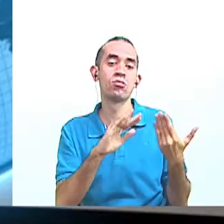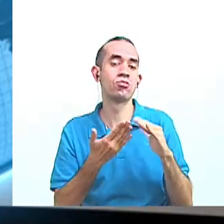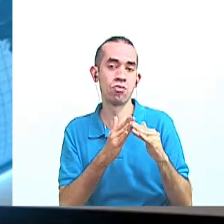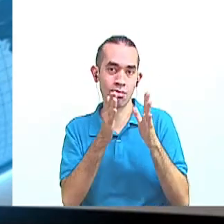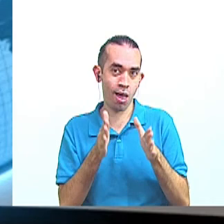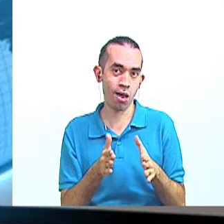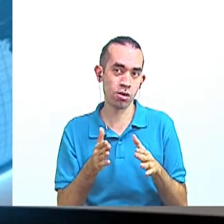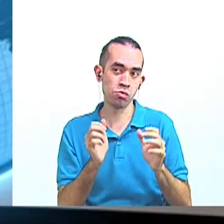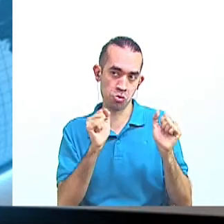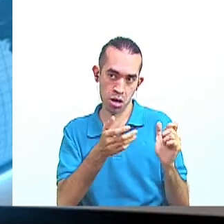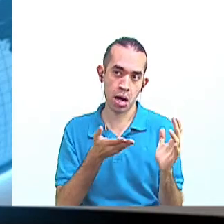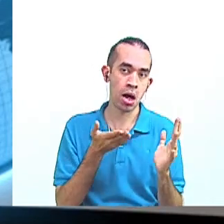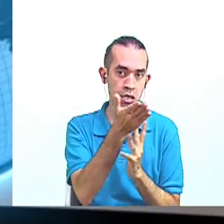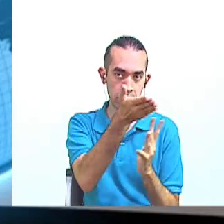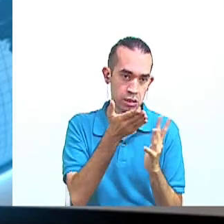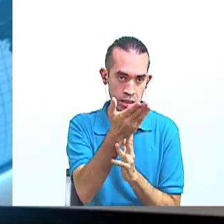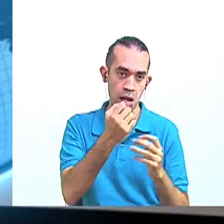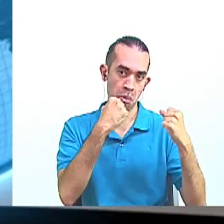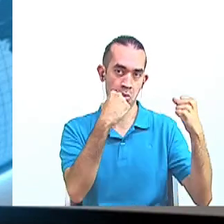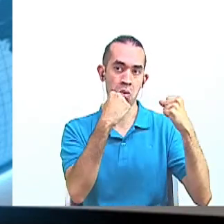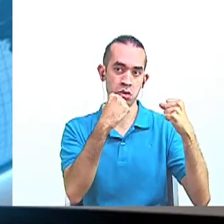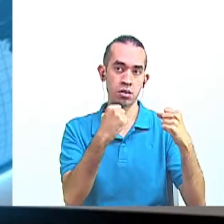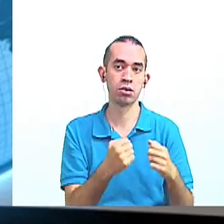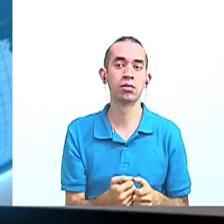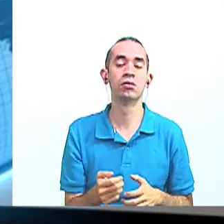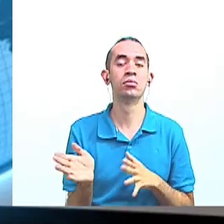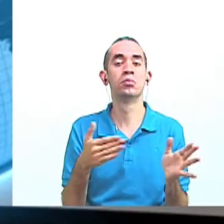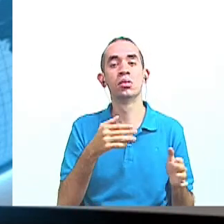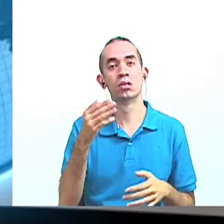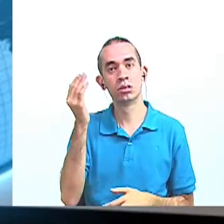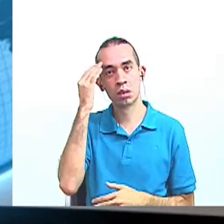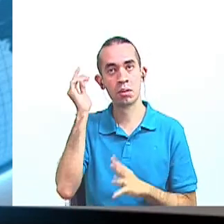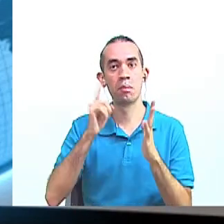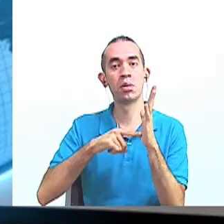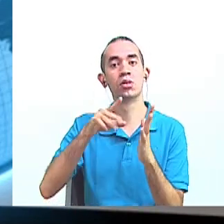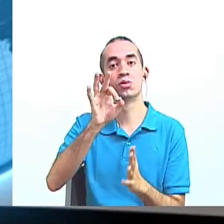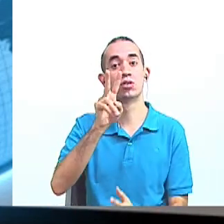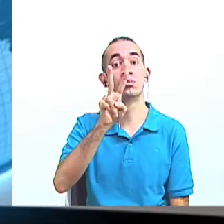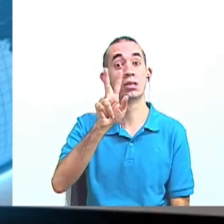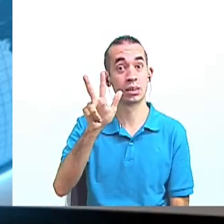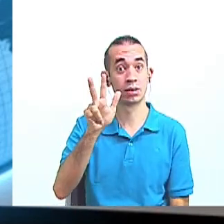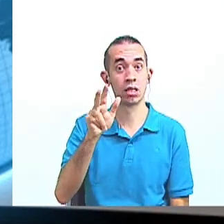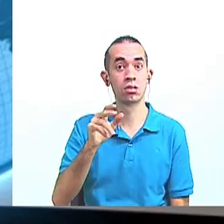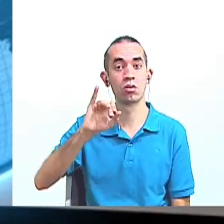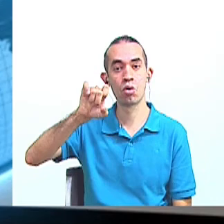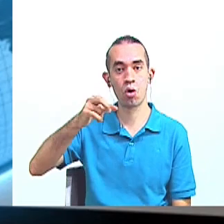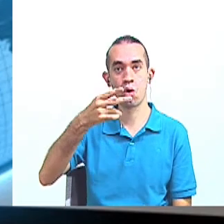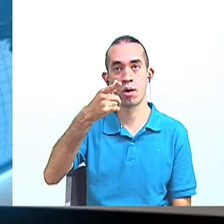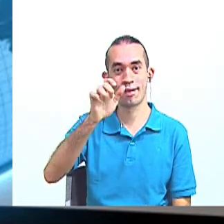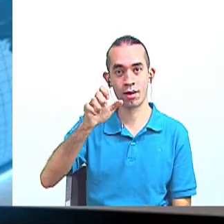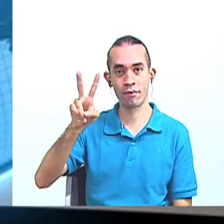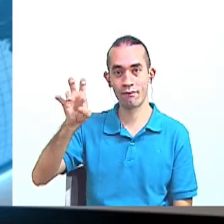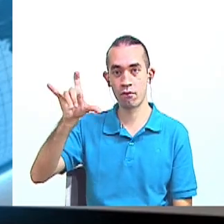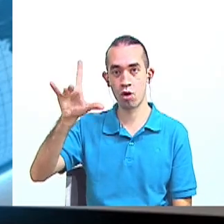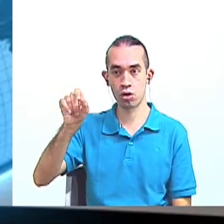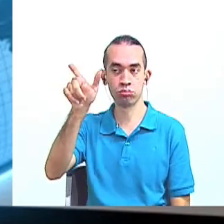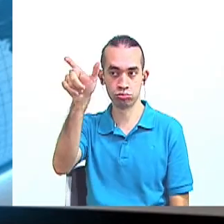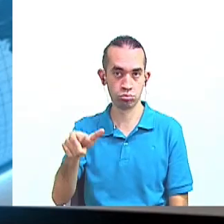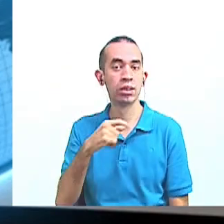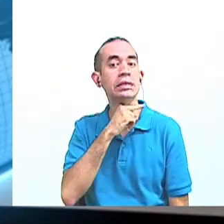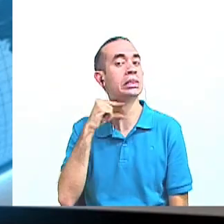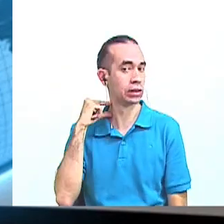para accesar al poder. Bueno, en 1923, don Jorge Bolio, un sacerdote y